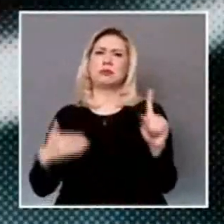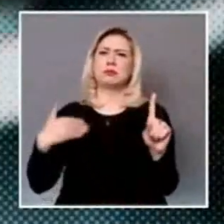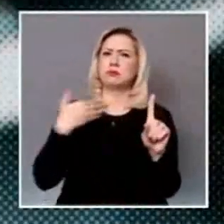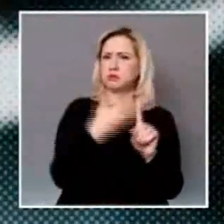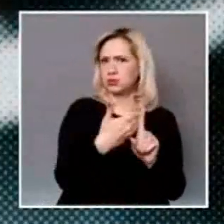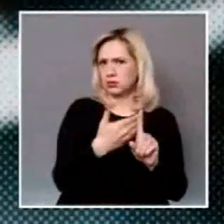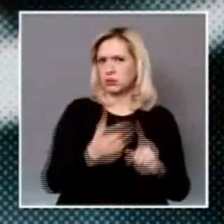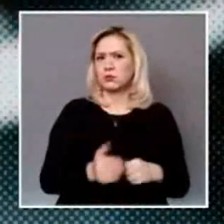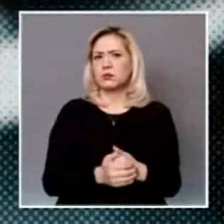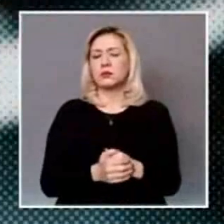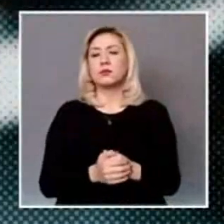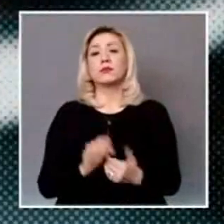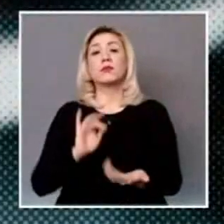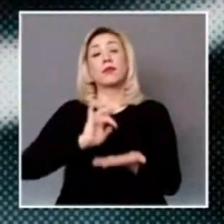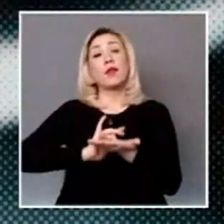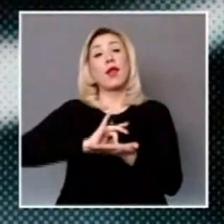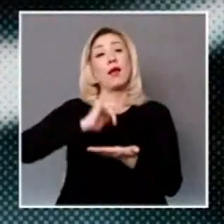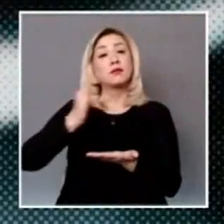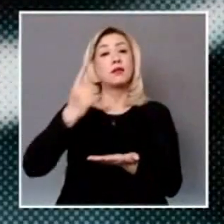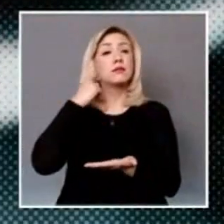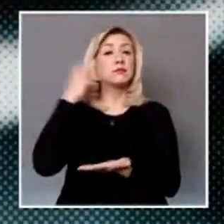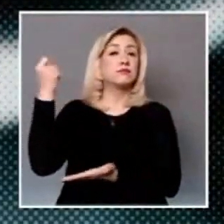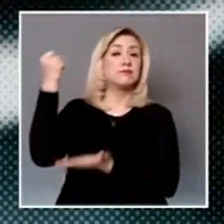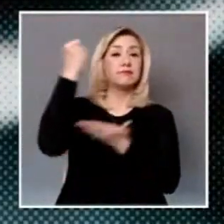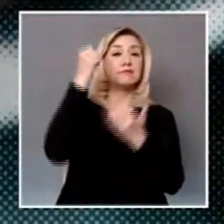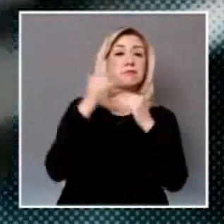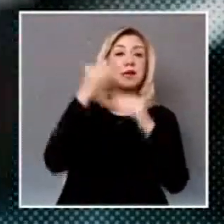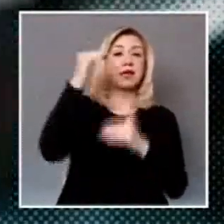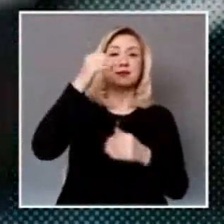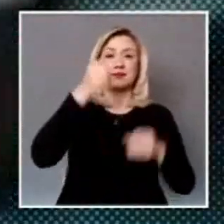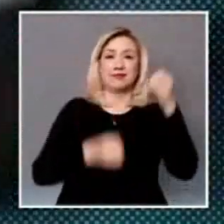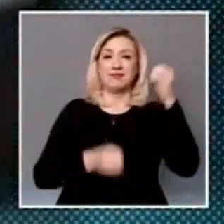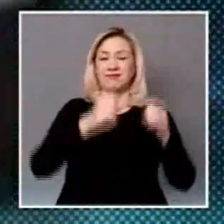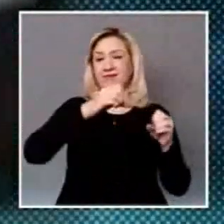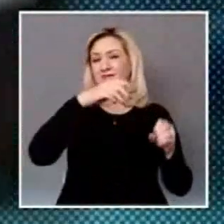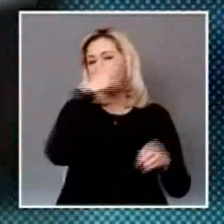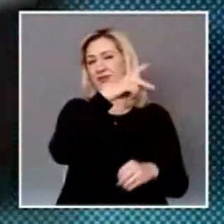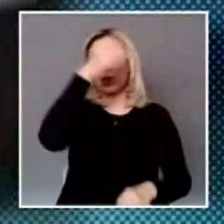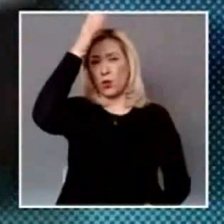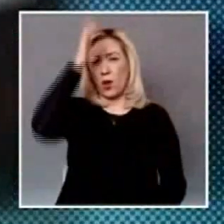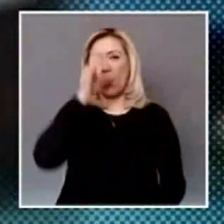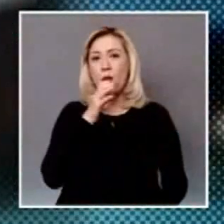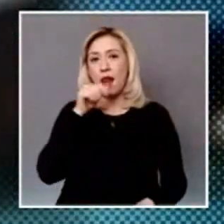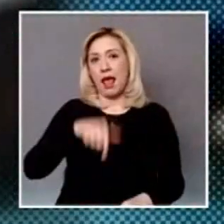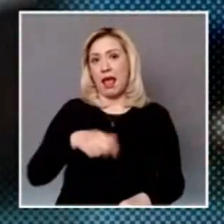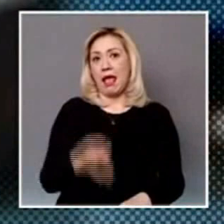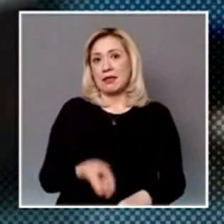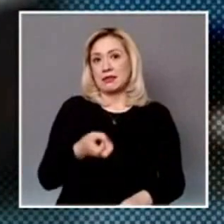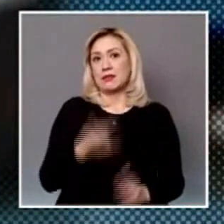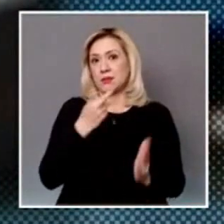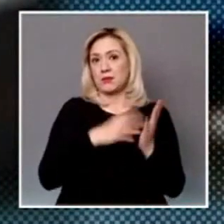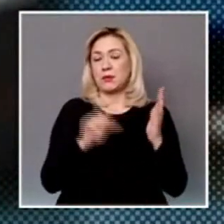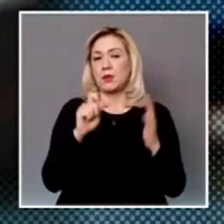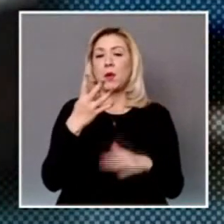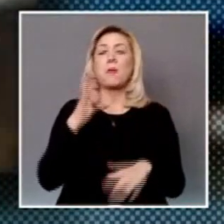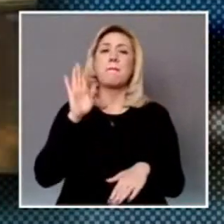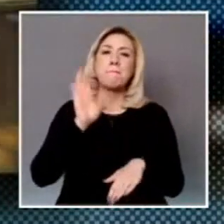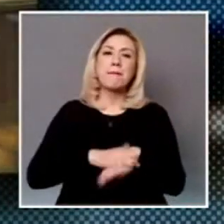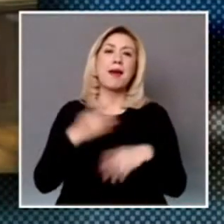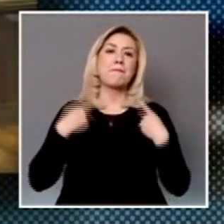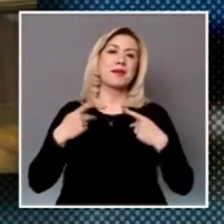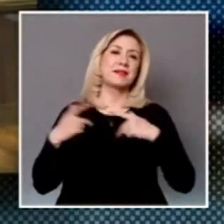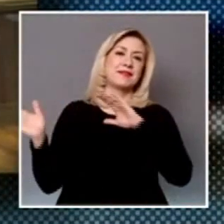Gracias al aumento al presupuesto aprobado al Poder Judicial de Coahuila para este año, se podrá contar con más personal y nuevos